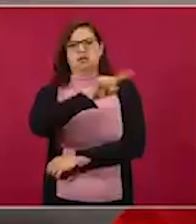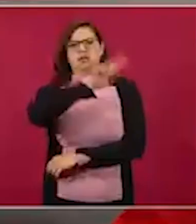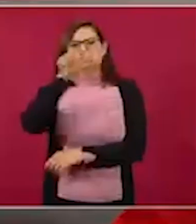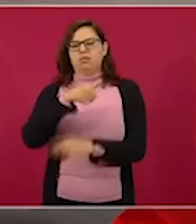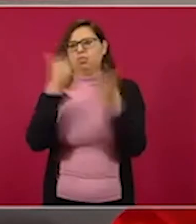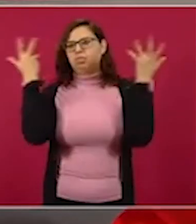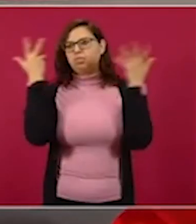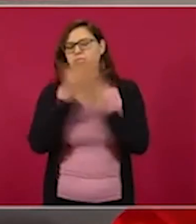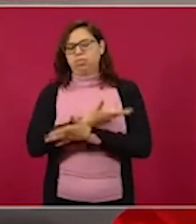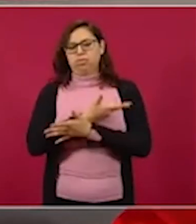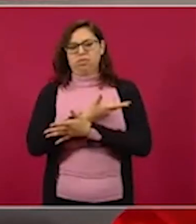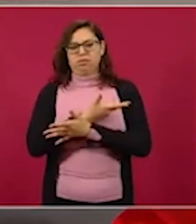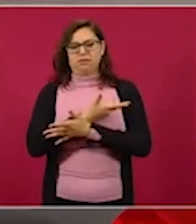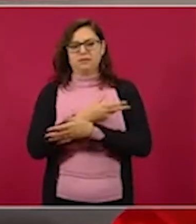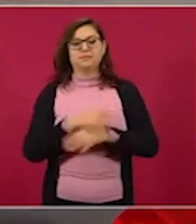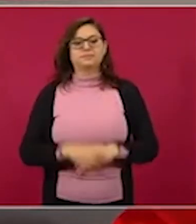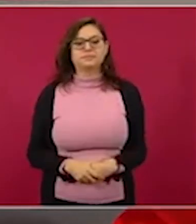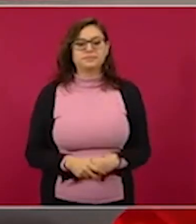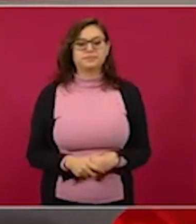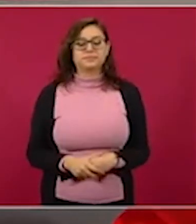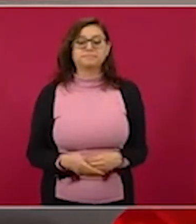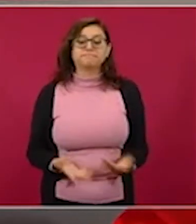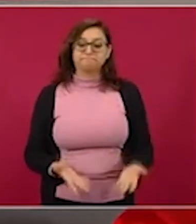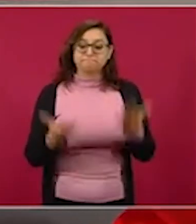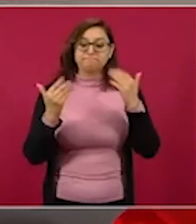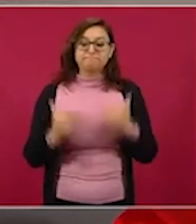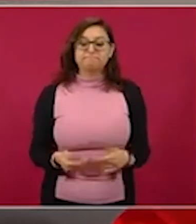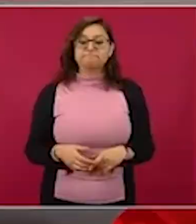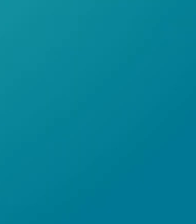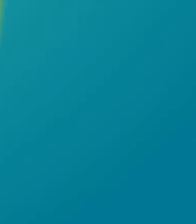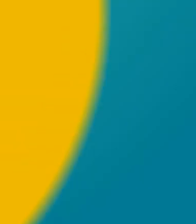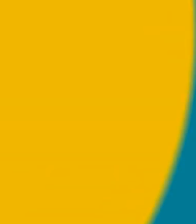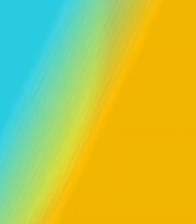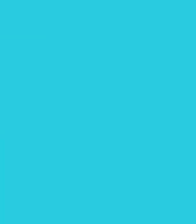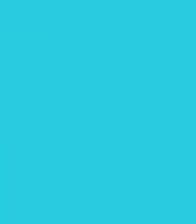para el primer sistema de noticias informó no son lópez